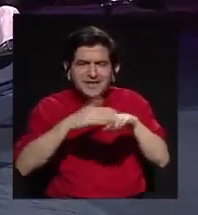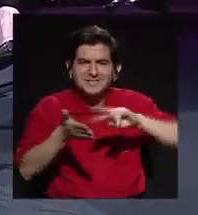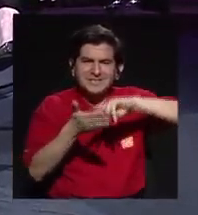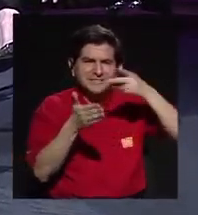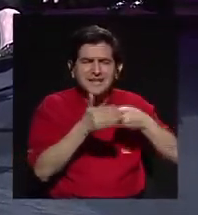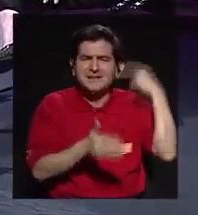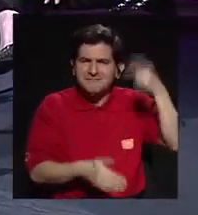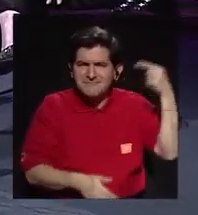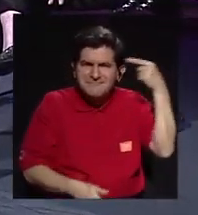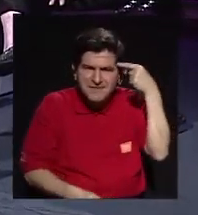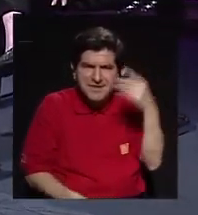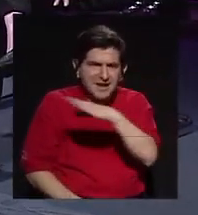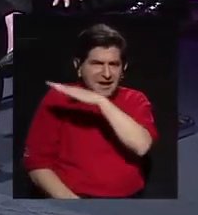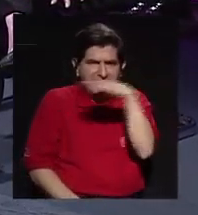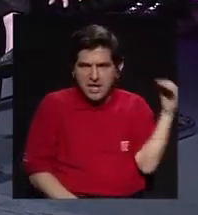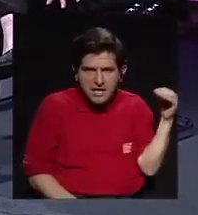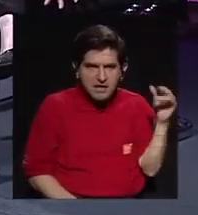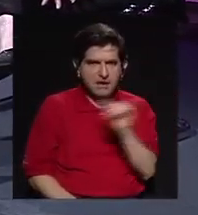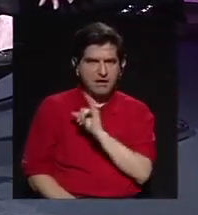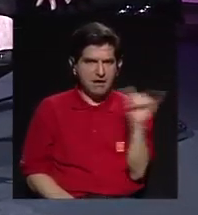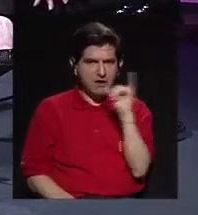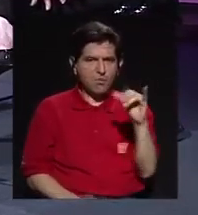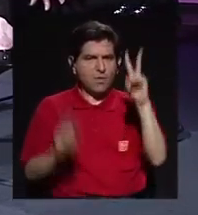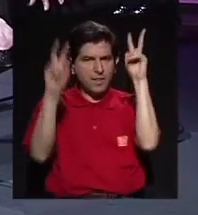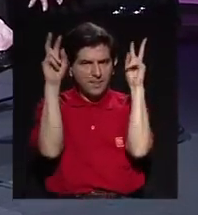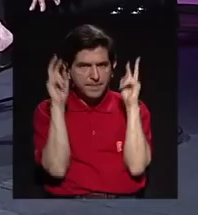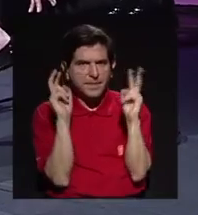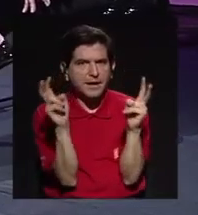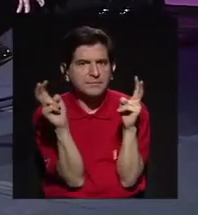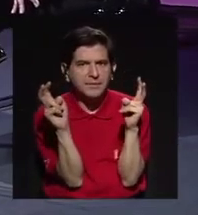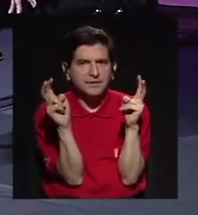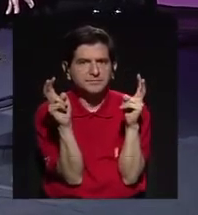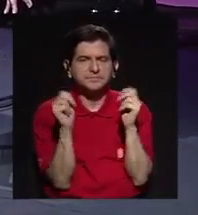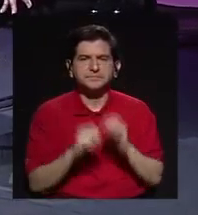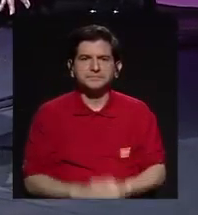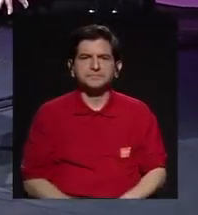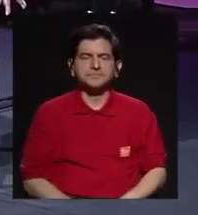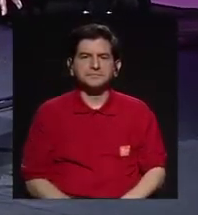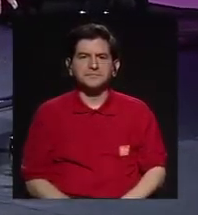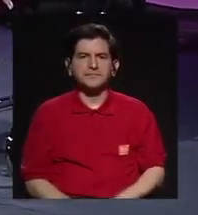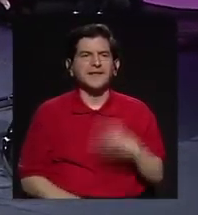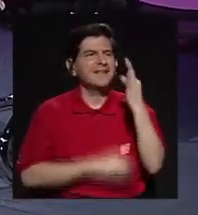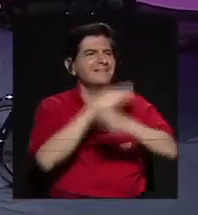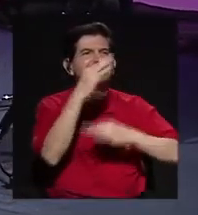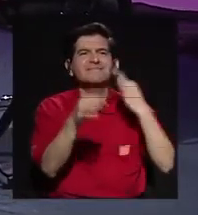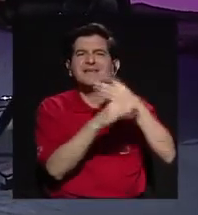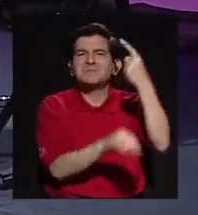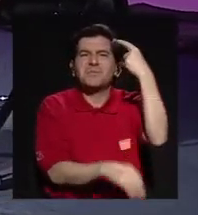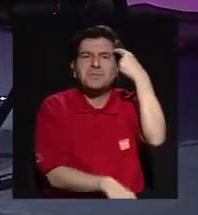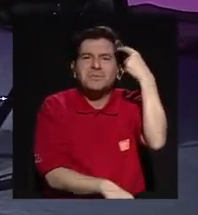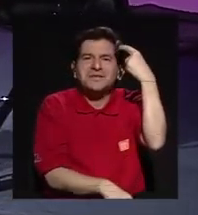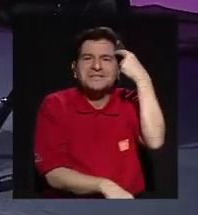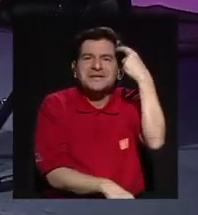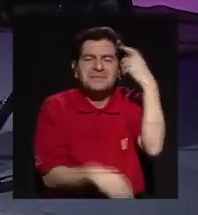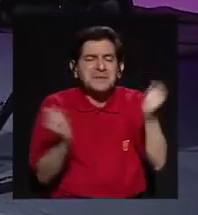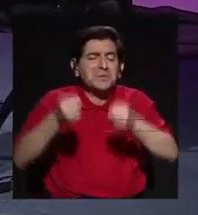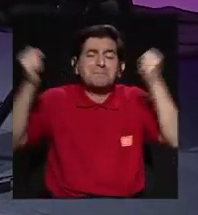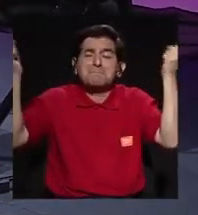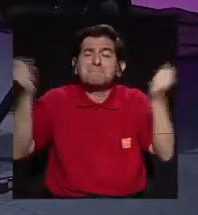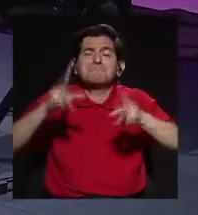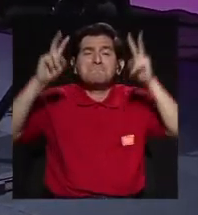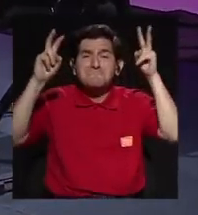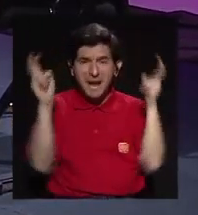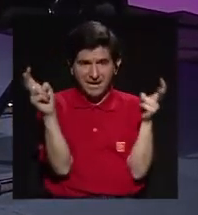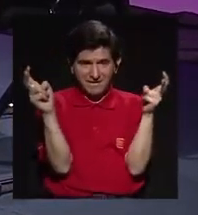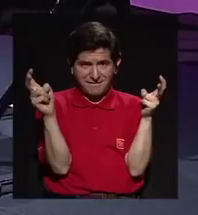Estado, por un lado, y por otro lado también el tema de esta especie como de pensamiento mágico, por así